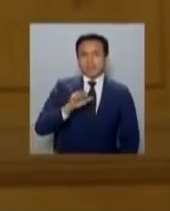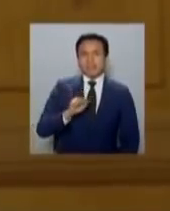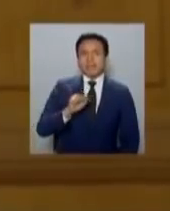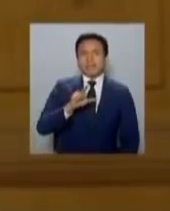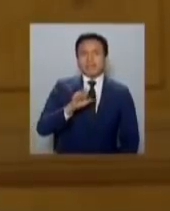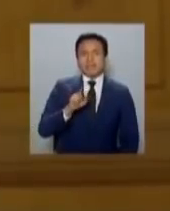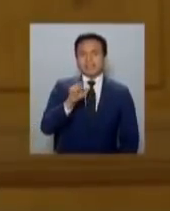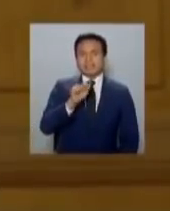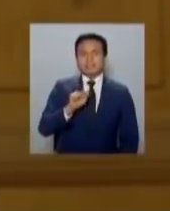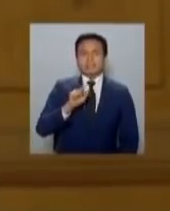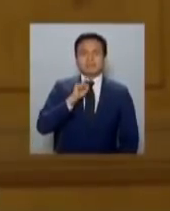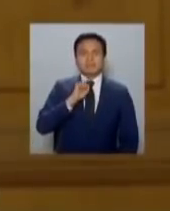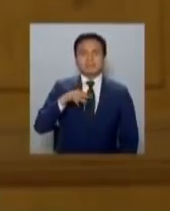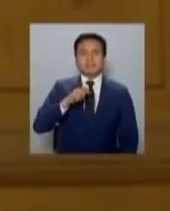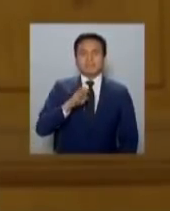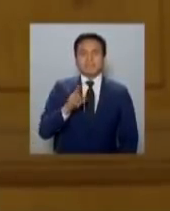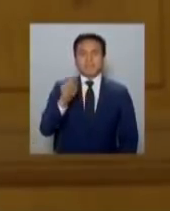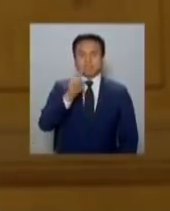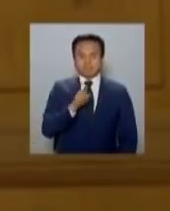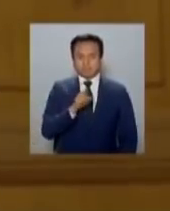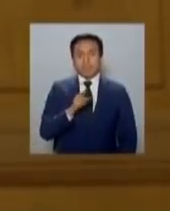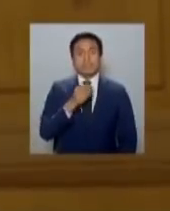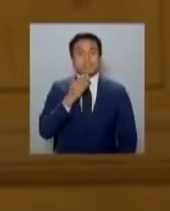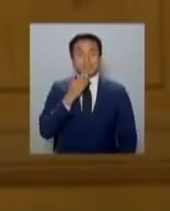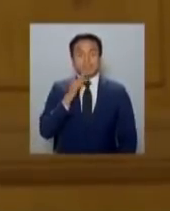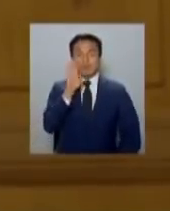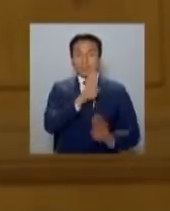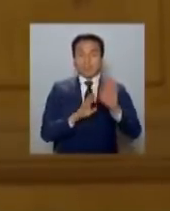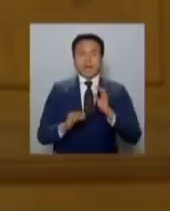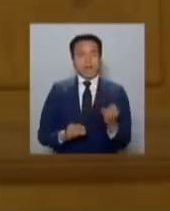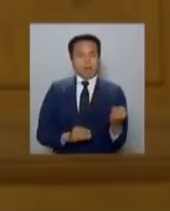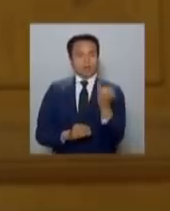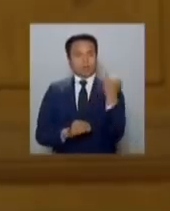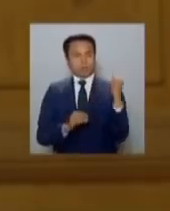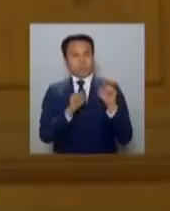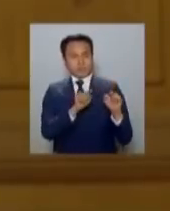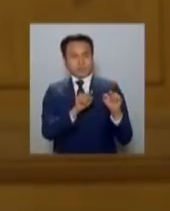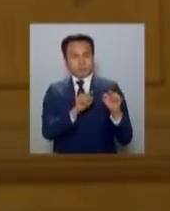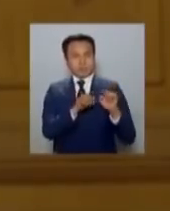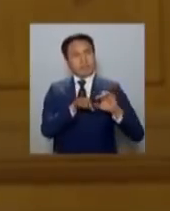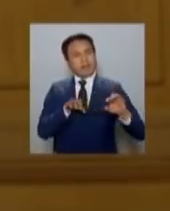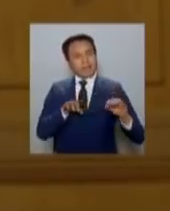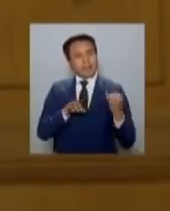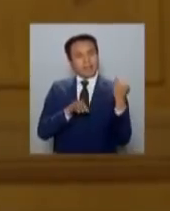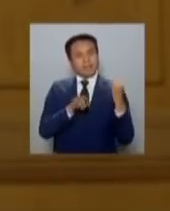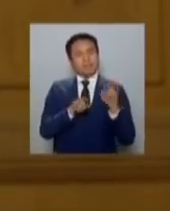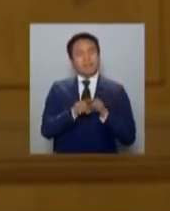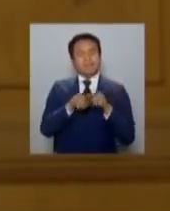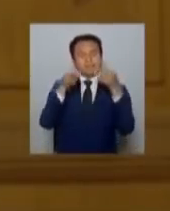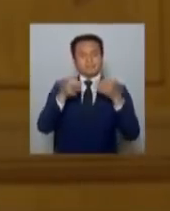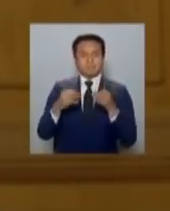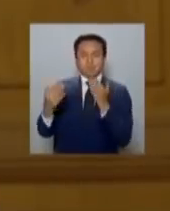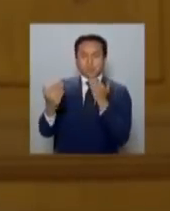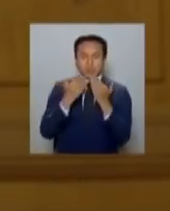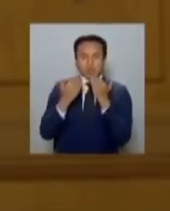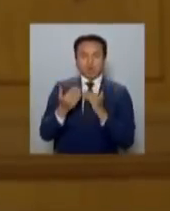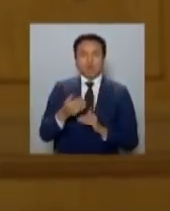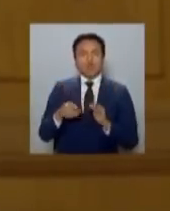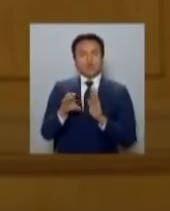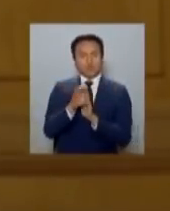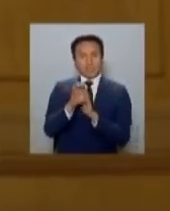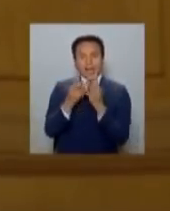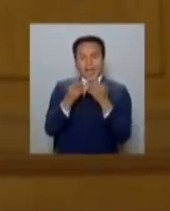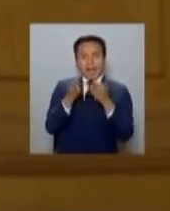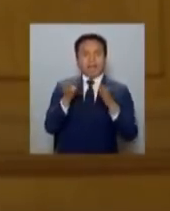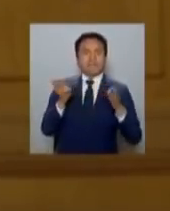que el Ministerio de Economía va a ser bien importante justamente para hacer algunas reformas. Va a jugar un rol que yo creo que tal vez va a ser más importante en este gobierno que en